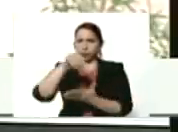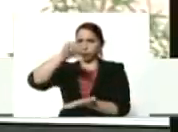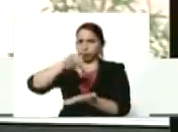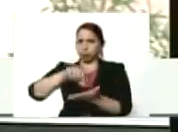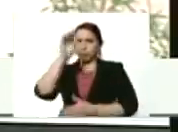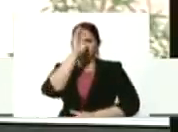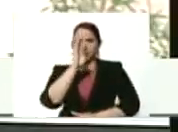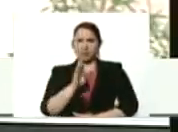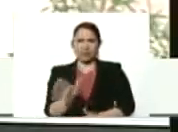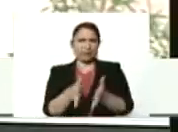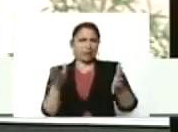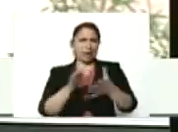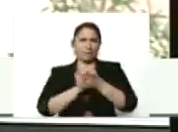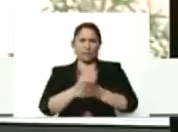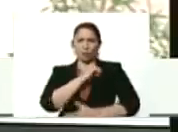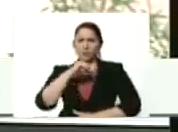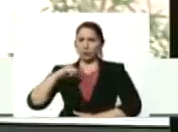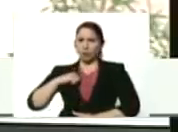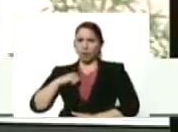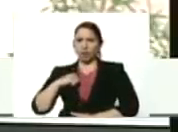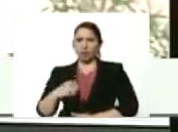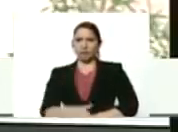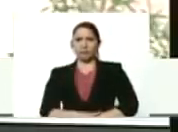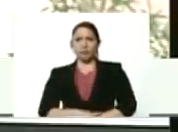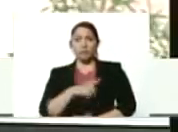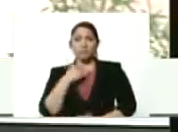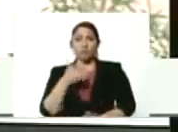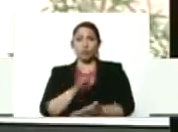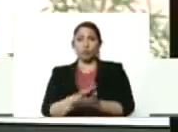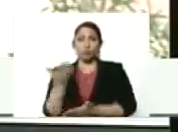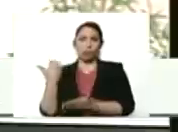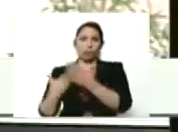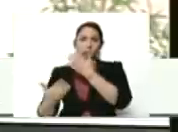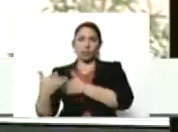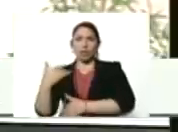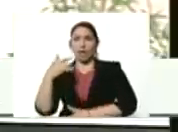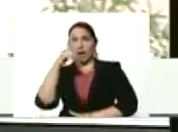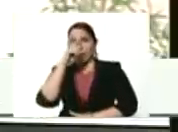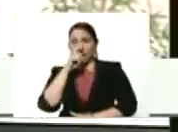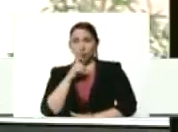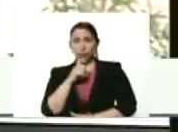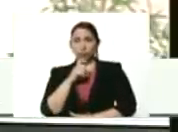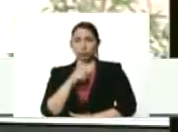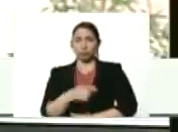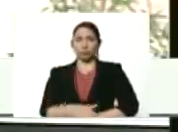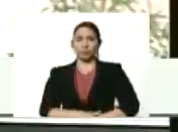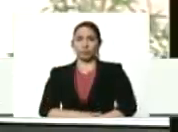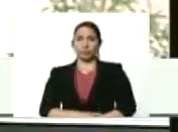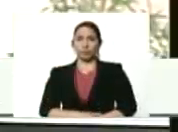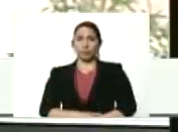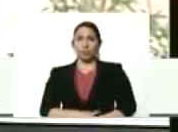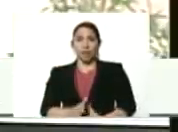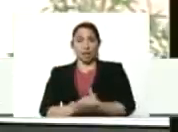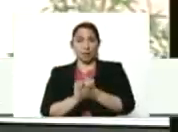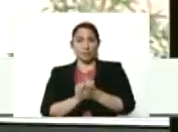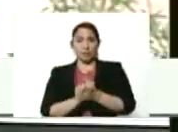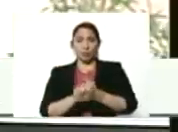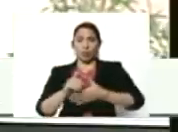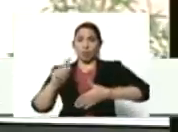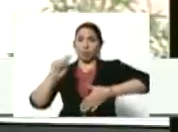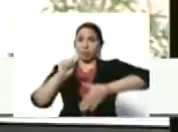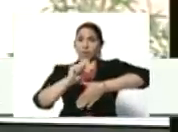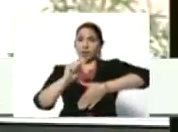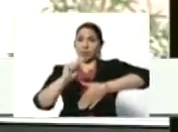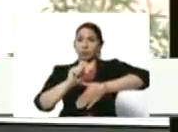un gran amigo personal, que murió hace unos años. Brennan Augman, colaborador de Telesur,